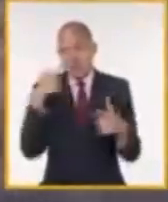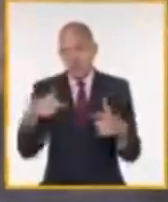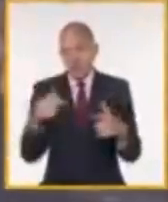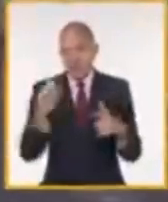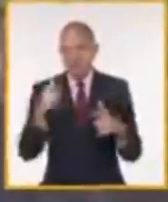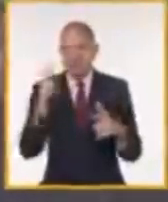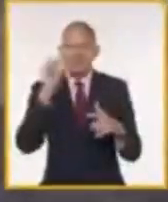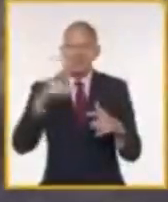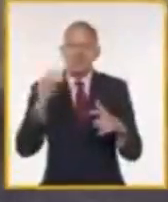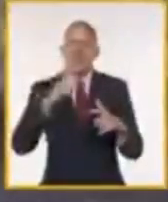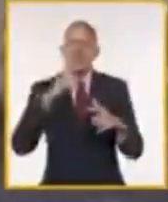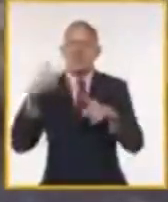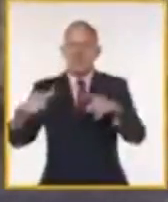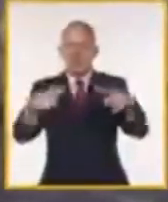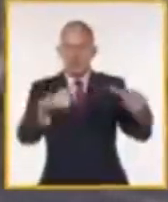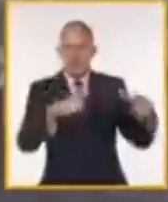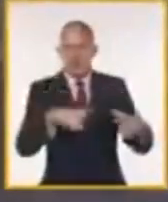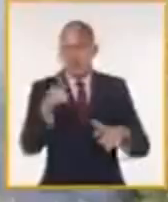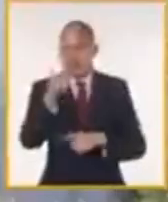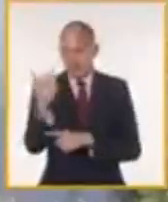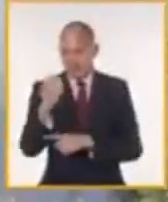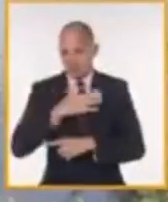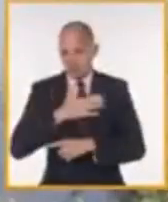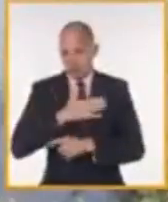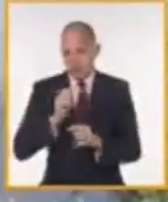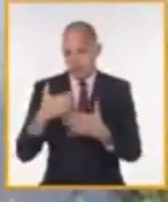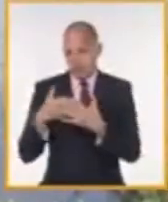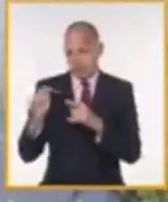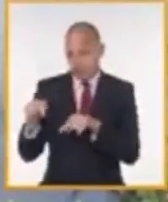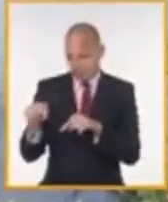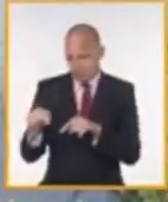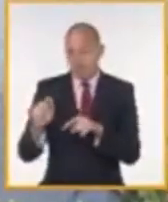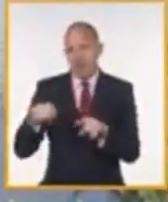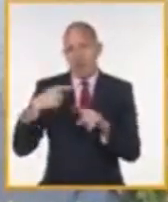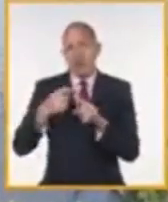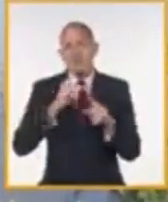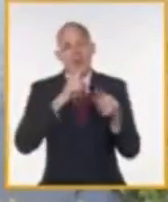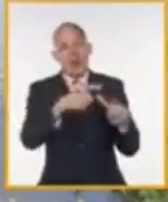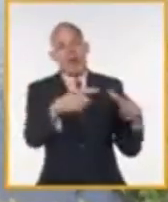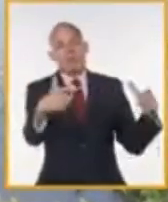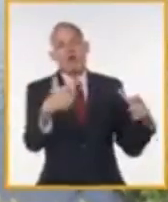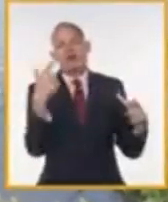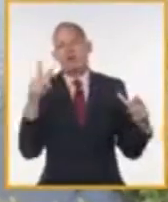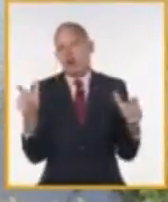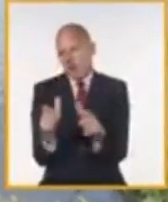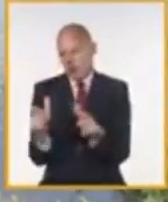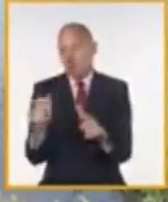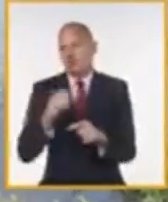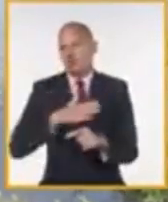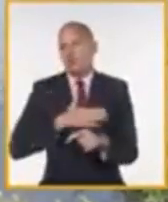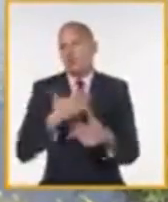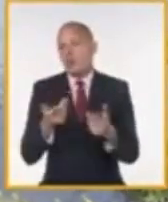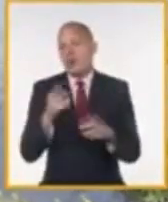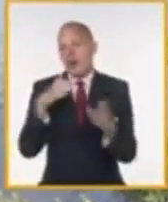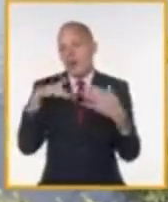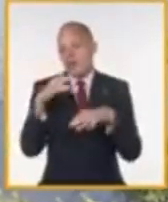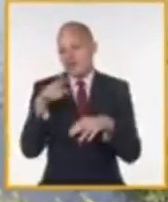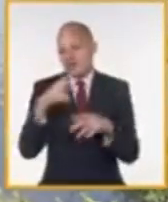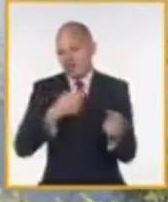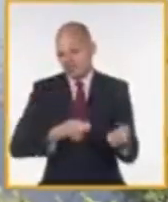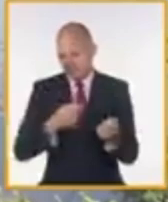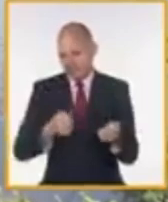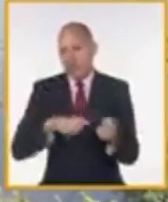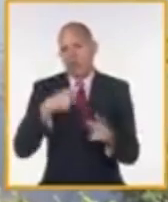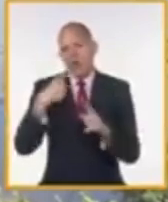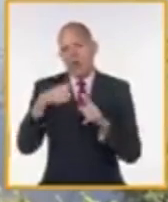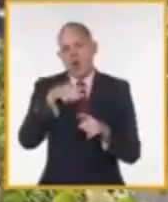embalses, 16 embalses que cuentan a nuestra empresa, y presas, micropresas que pertenecen a la agricultura, al MININ y el MINFAR,